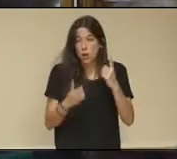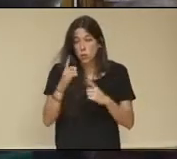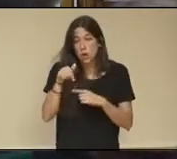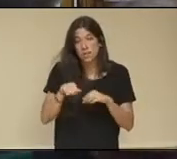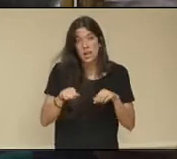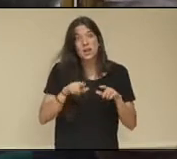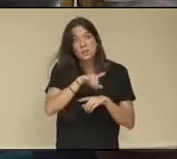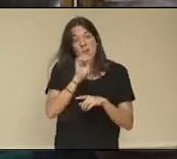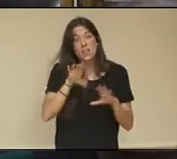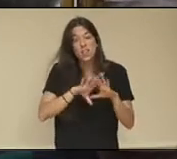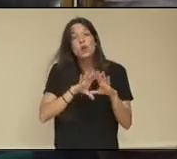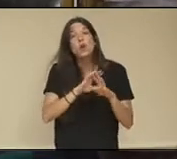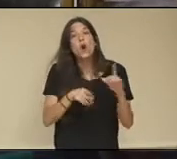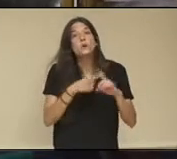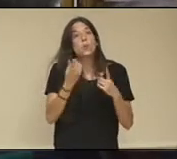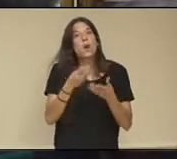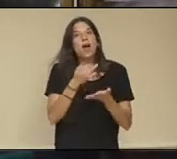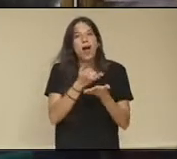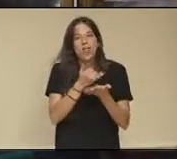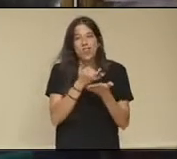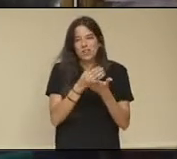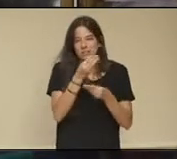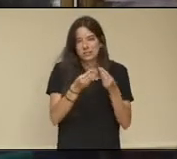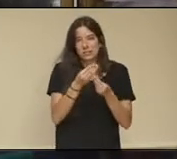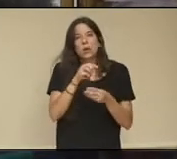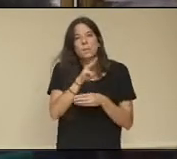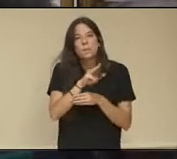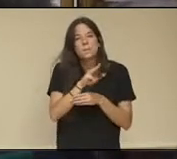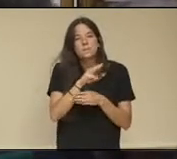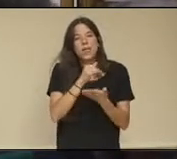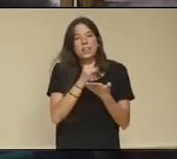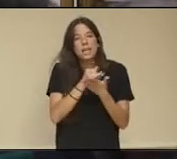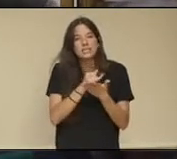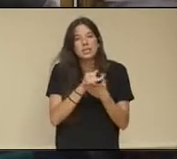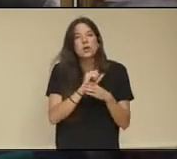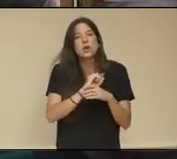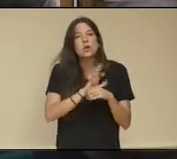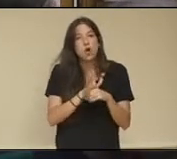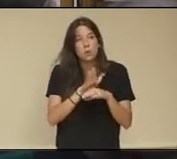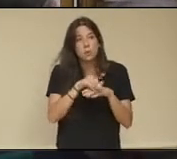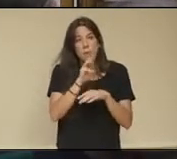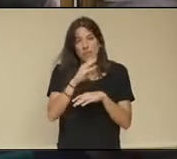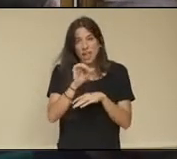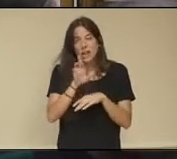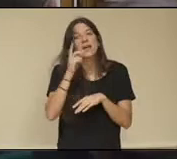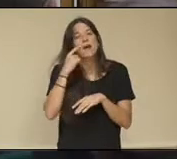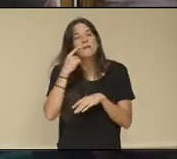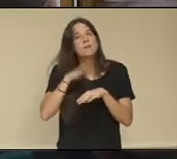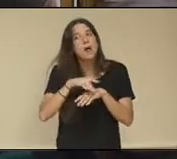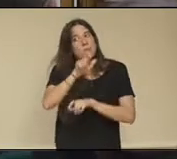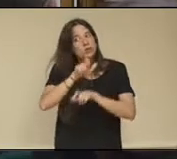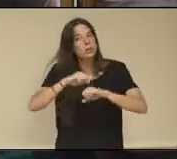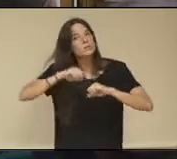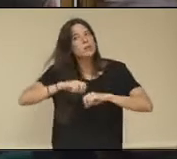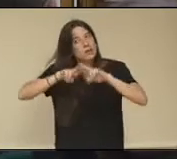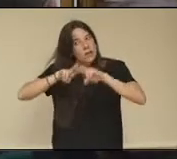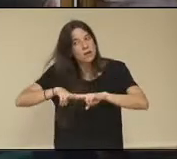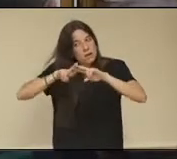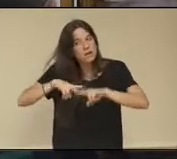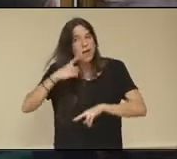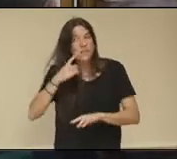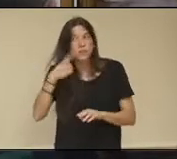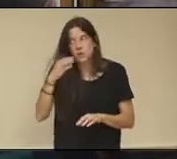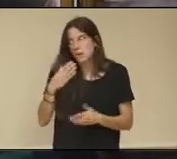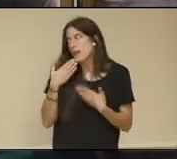COVID, sobre todo en las residencias de ancianos, ¿no? Lo cual también pues, tenemos que agradecérselo, ¿no? Como